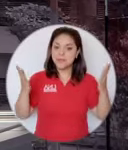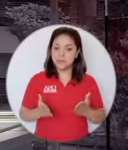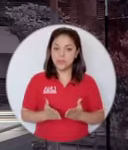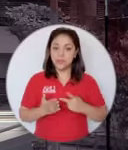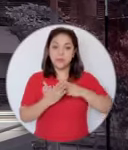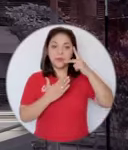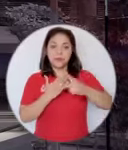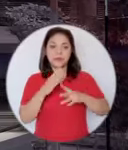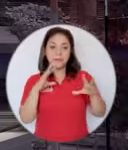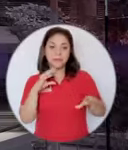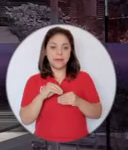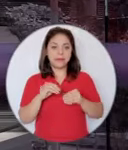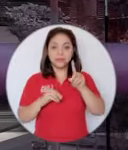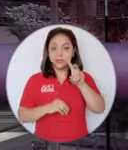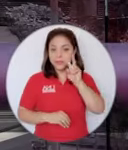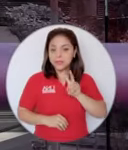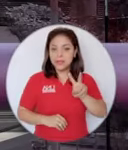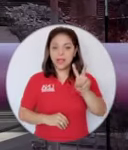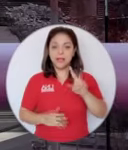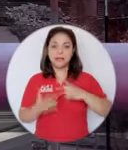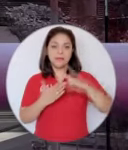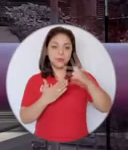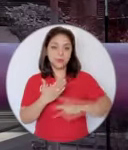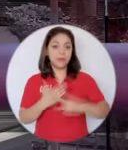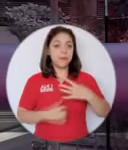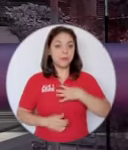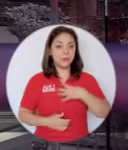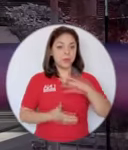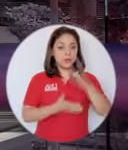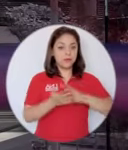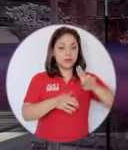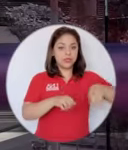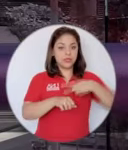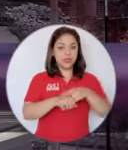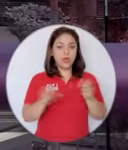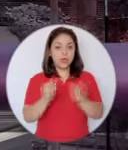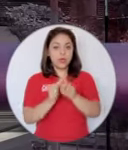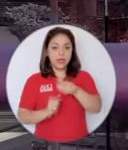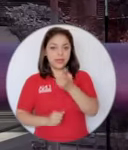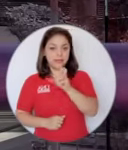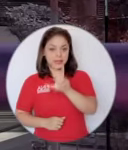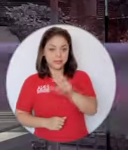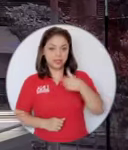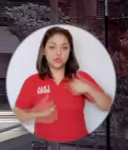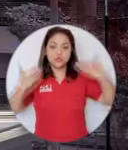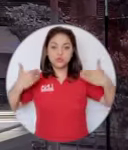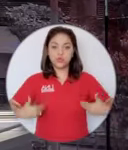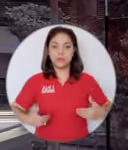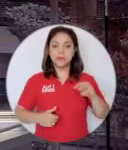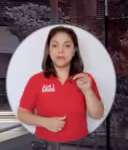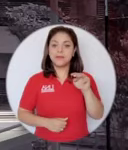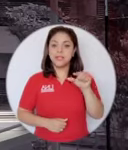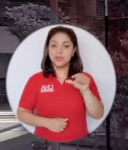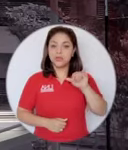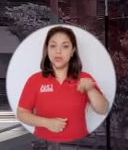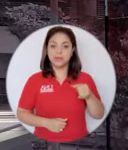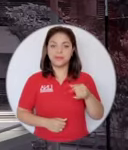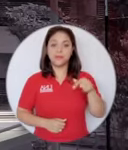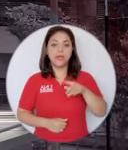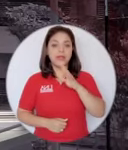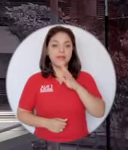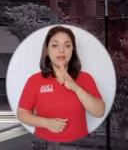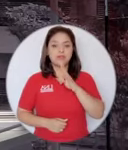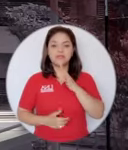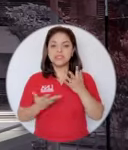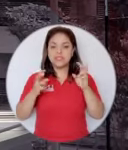Bienvenidos a una edición más de Una Mirada, el programa de la Universidad Nacional y de SINART S.A. Soy Maribel Quiroz Jara y hoy